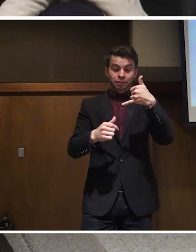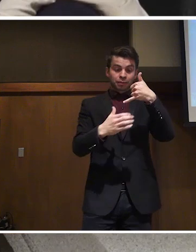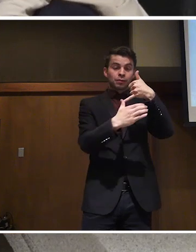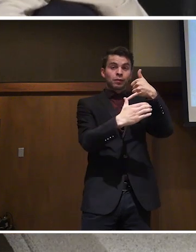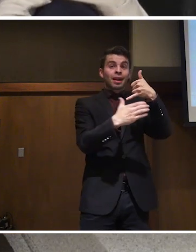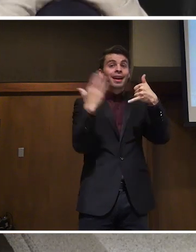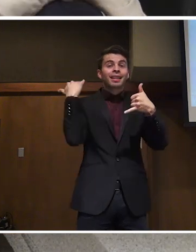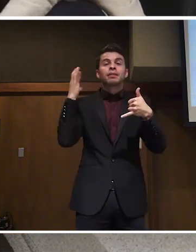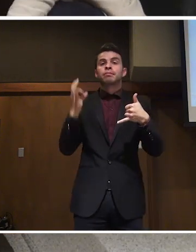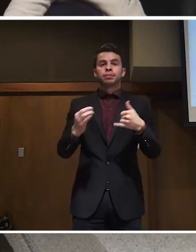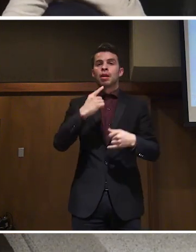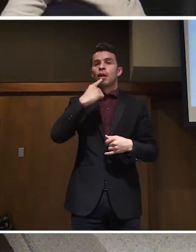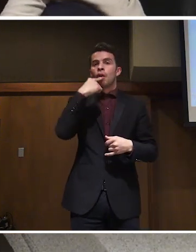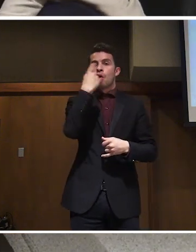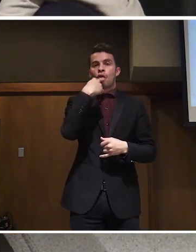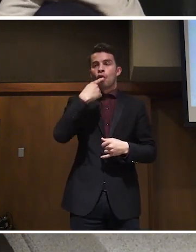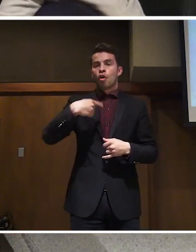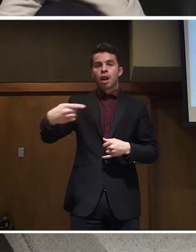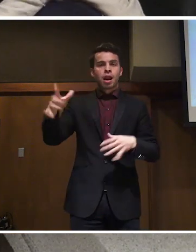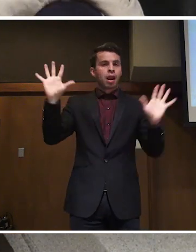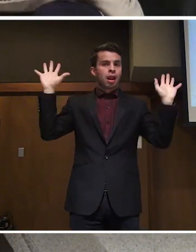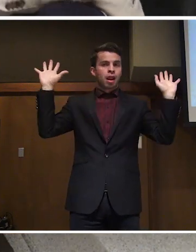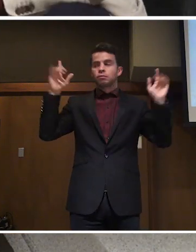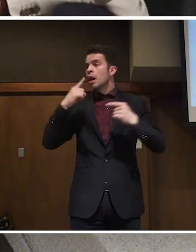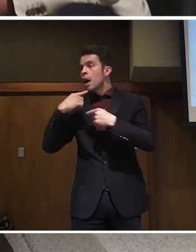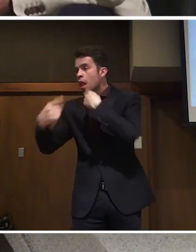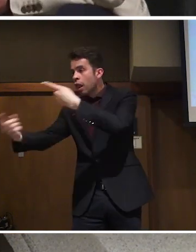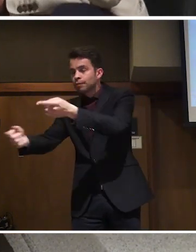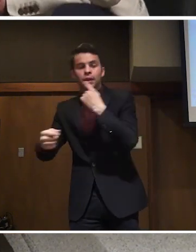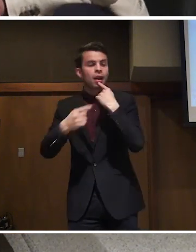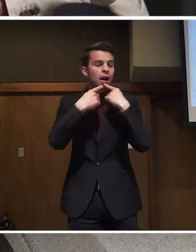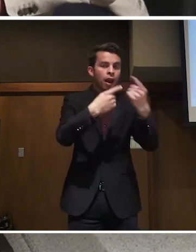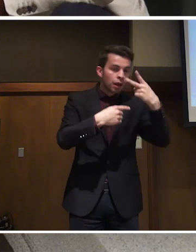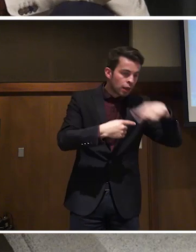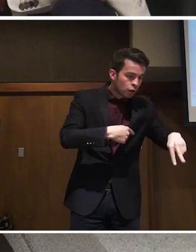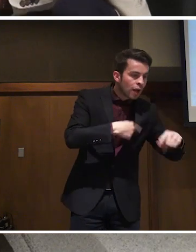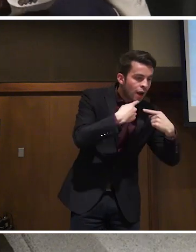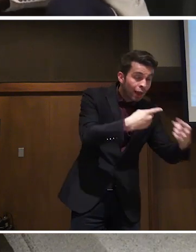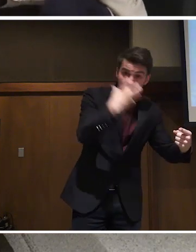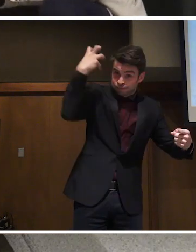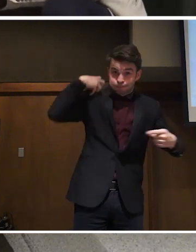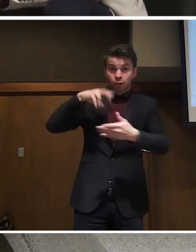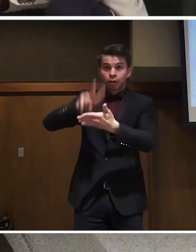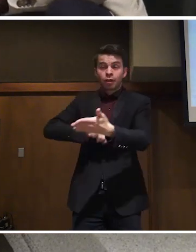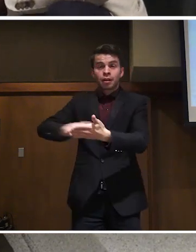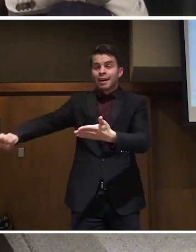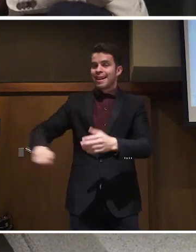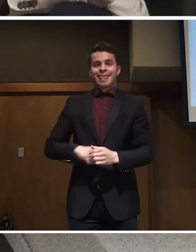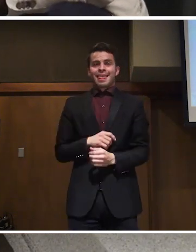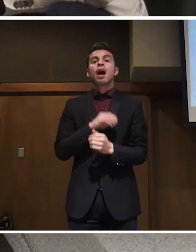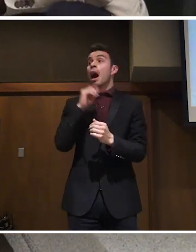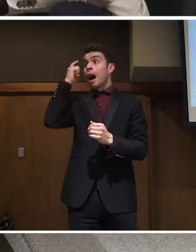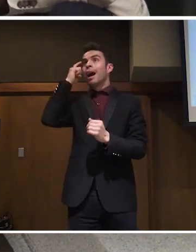oral, eran culturas orales en las que en el caso colombiano no hubo realmente escritura. En esto hay una